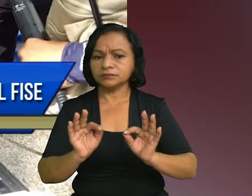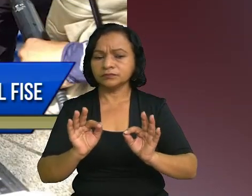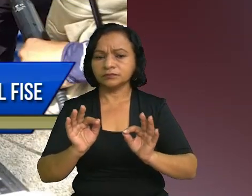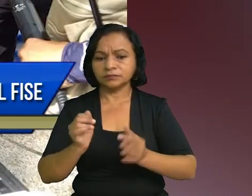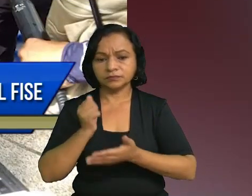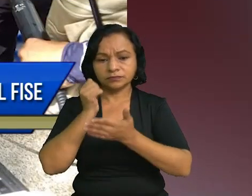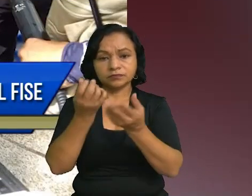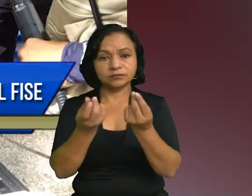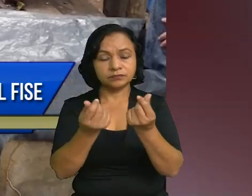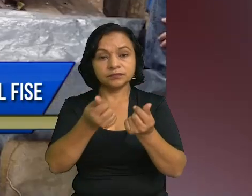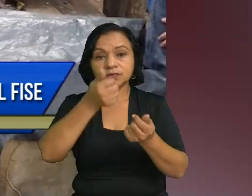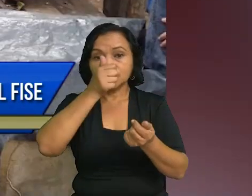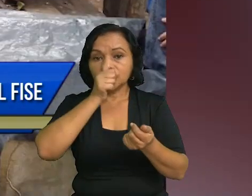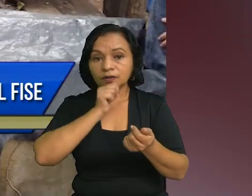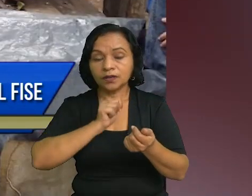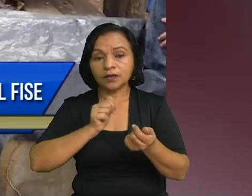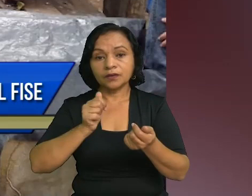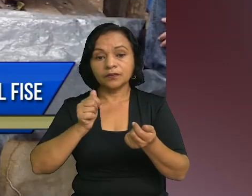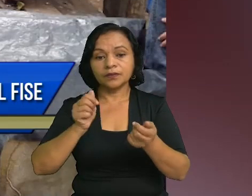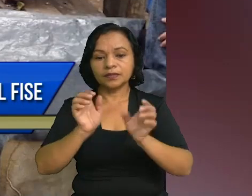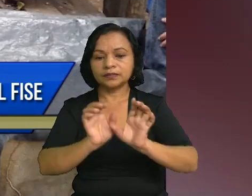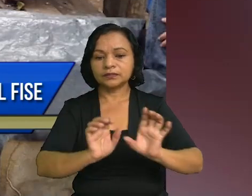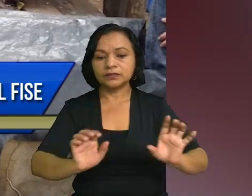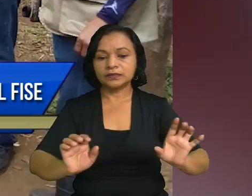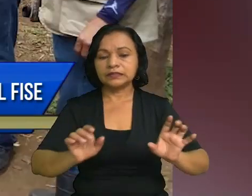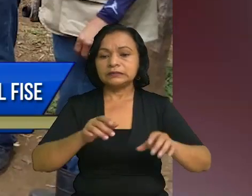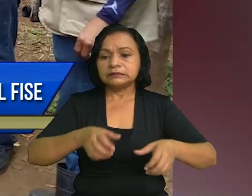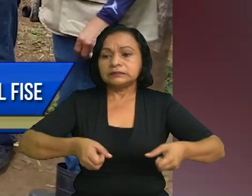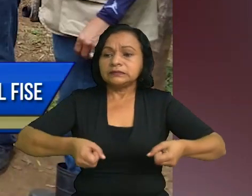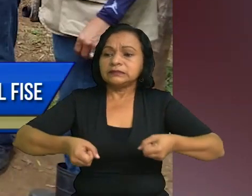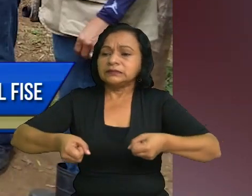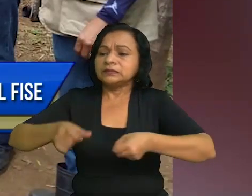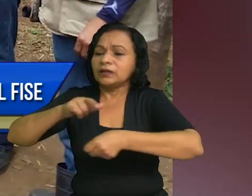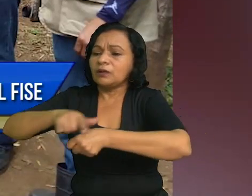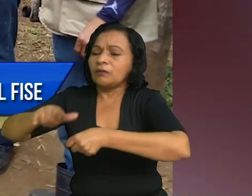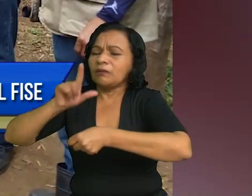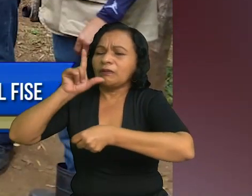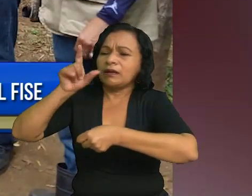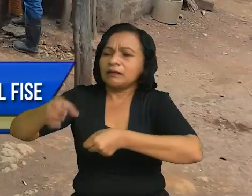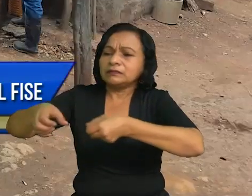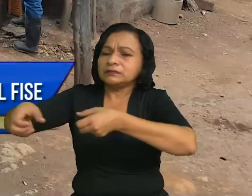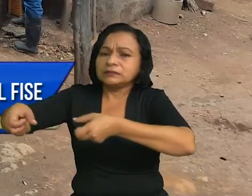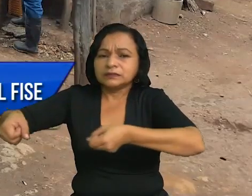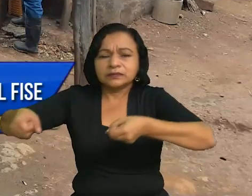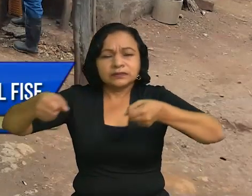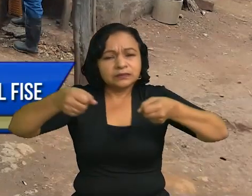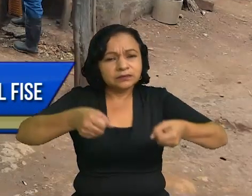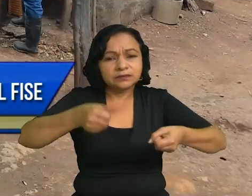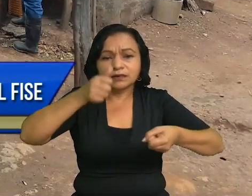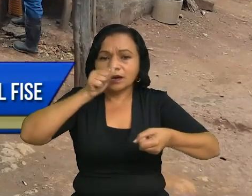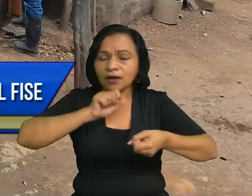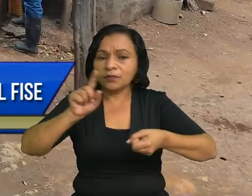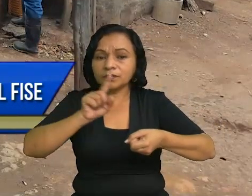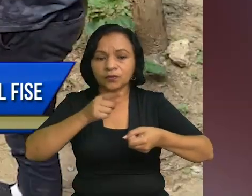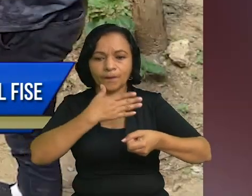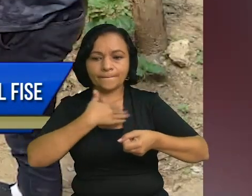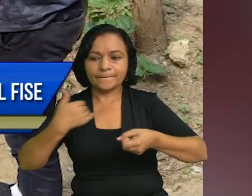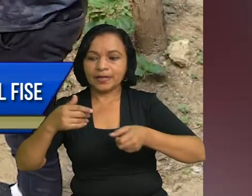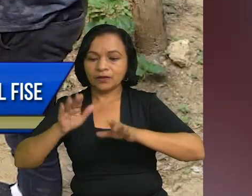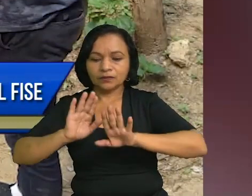garantizamos de que los niños ya no vayan a buscar el agua sino que se que su destino sea la escuela y